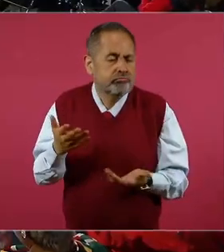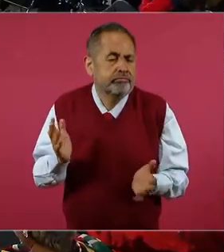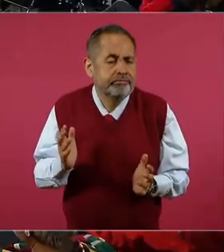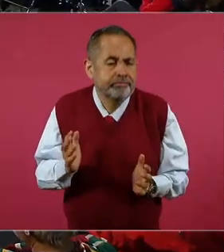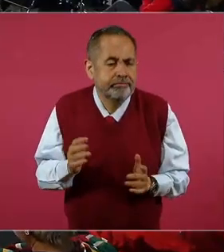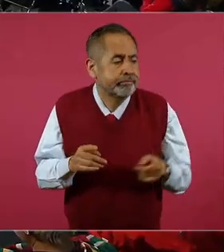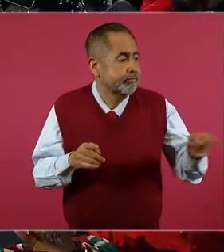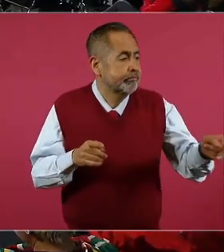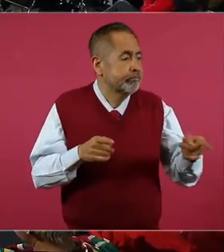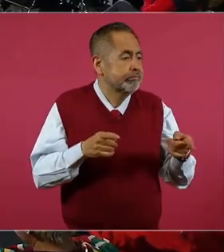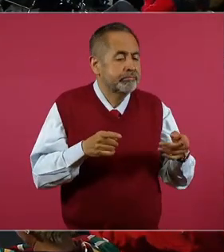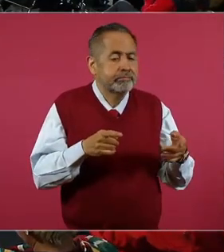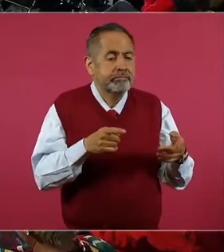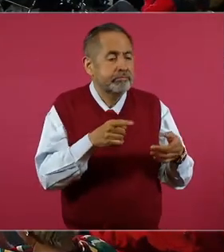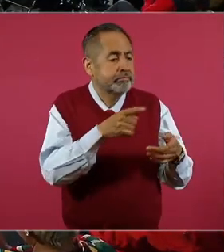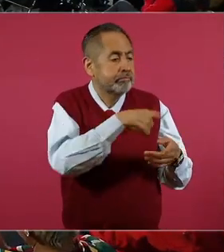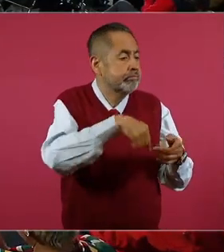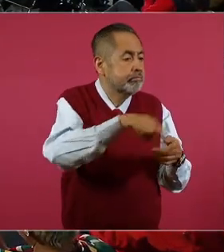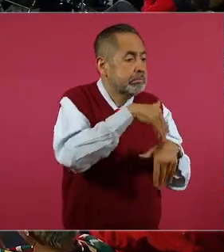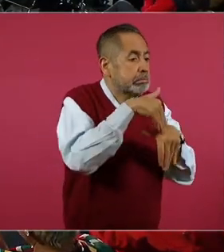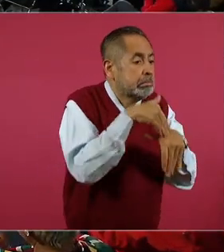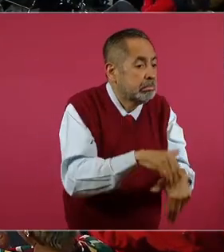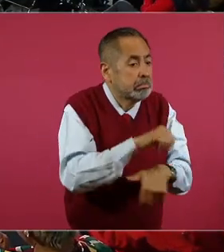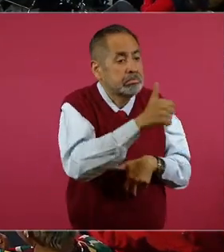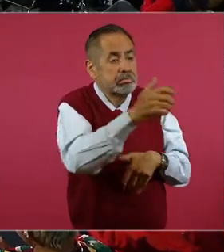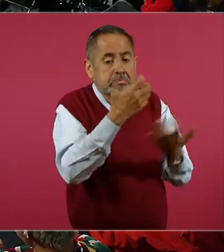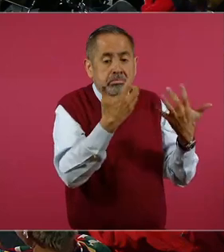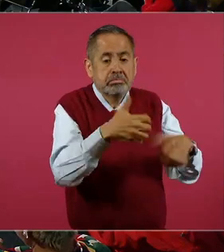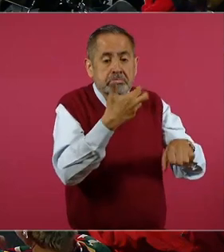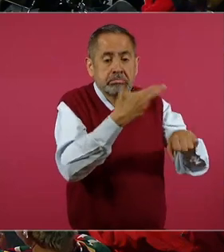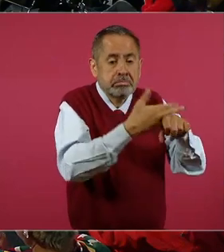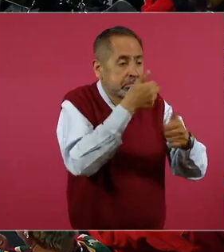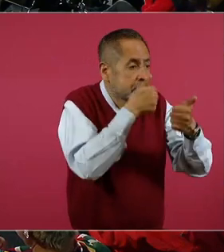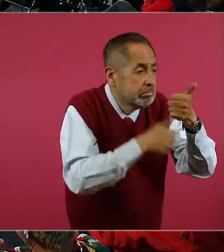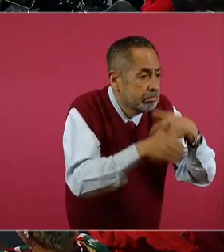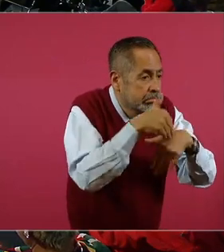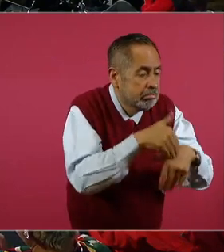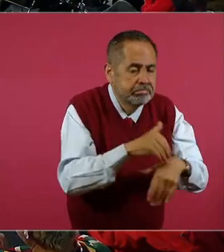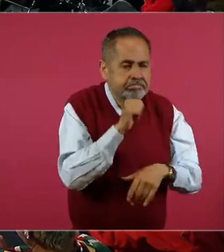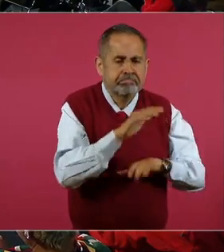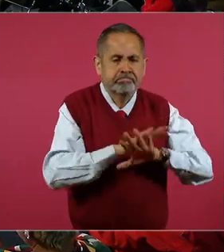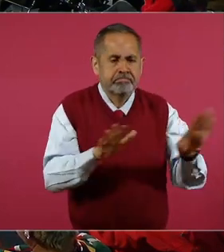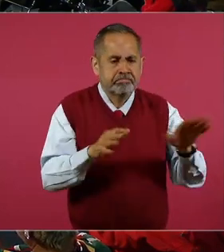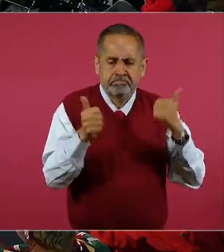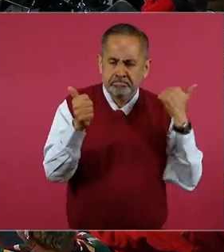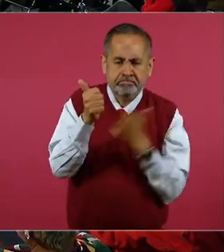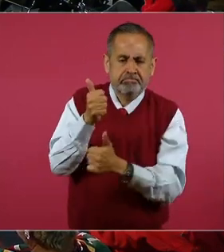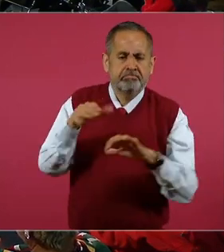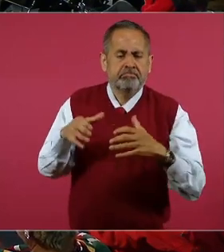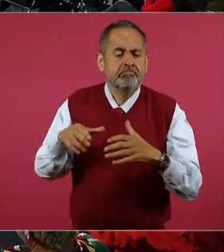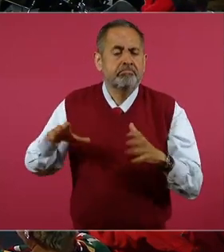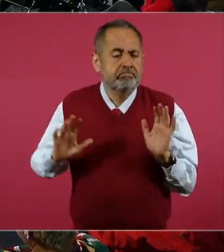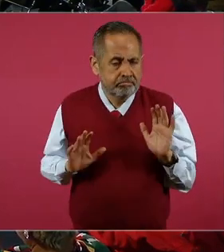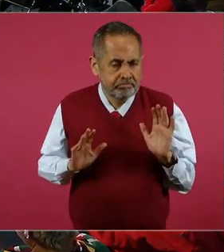No van a estar tomados estos organismos por grupos de intereses creados. Es separar